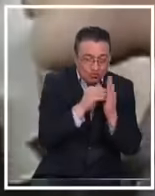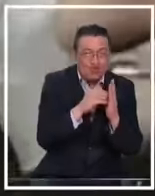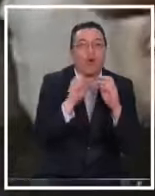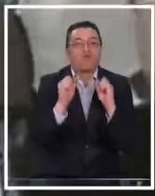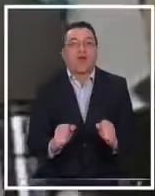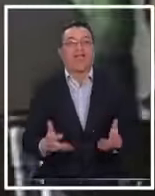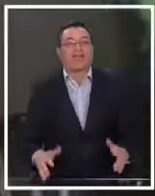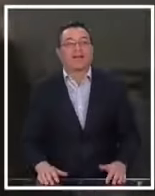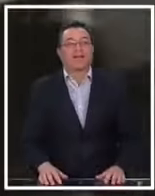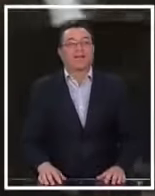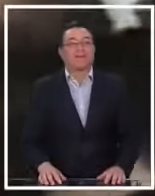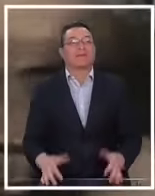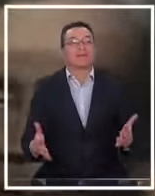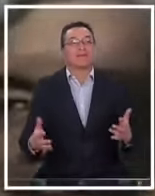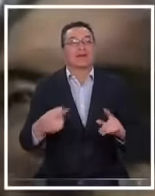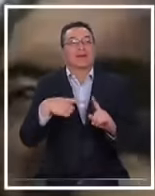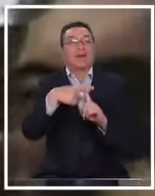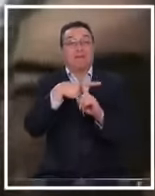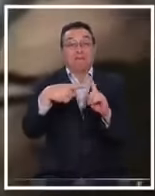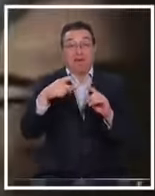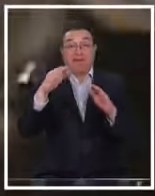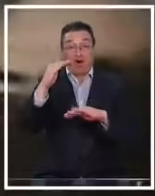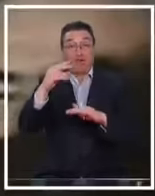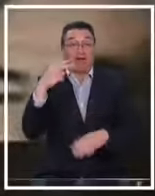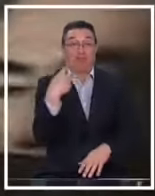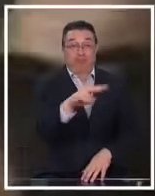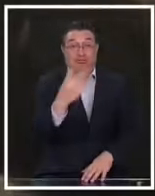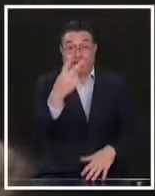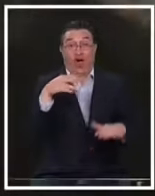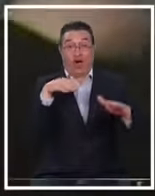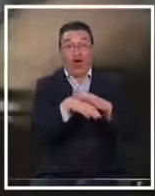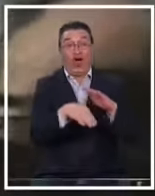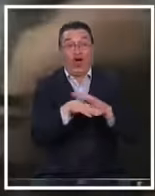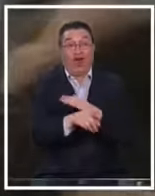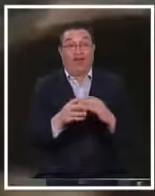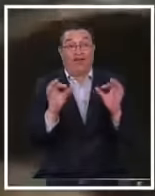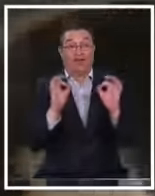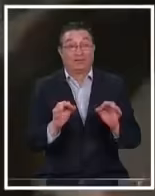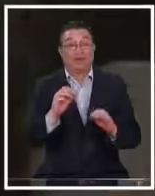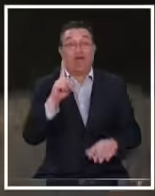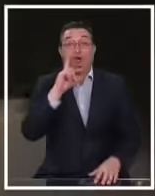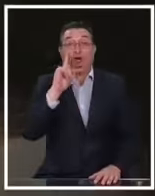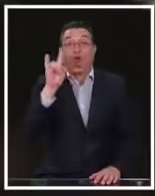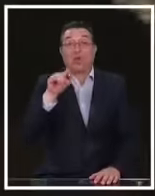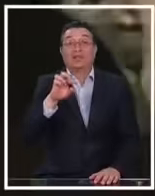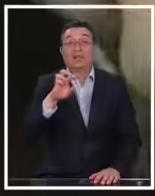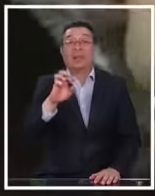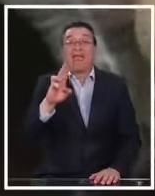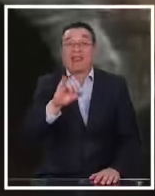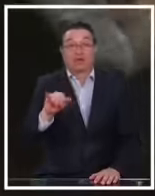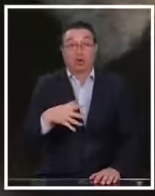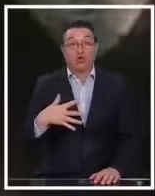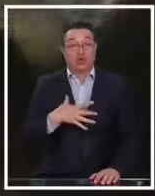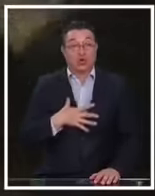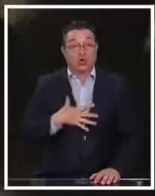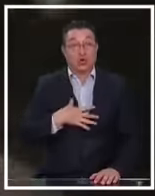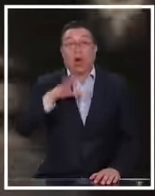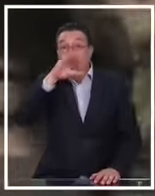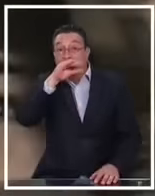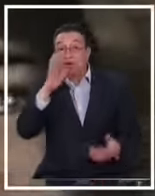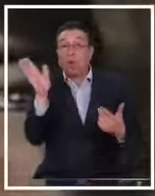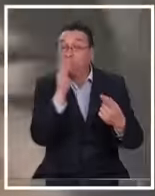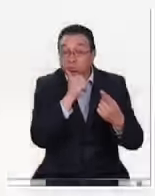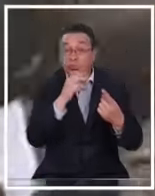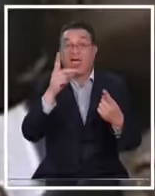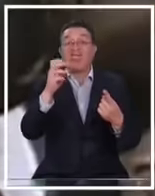Luis Pérez, media copa tal vez de Luis Pérez con dos goles impresionantes hoy día. Luis Pérez, se temía tanto, no estaba Pato Yáñez, no